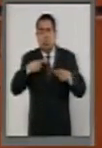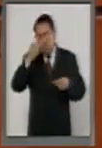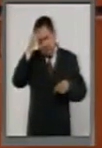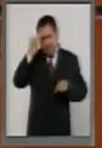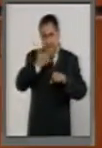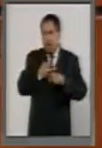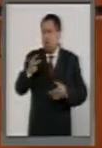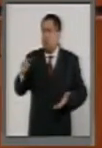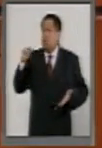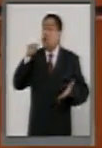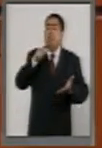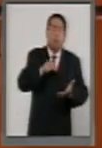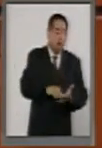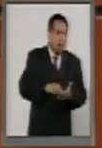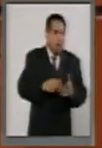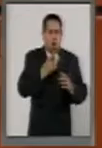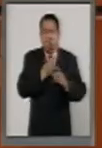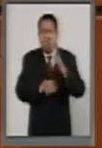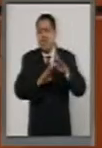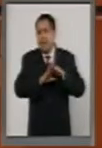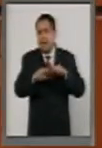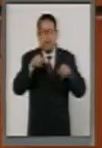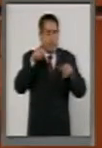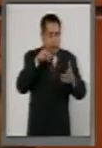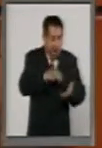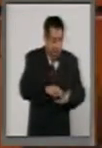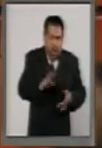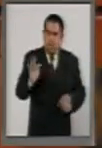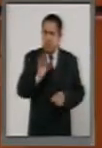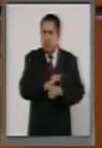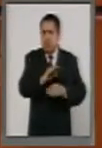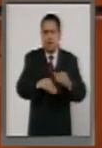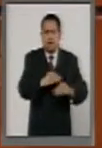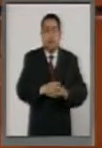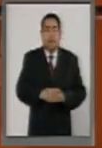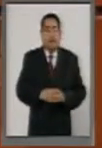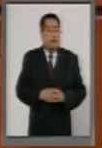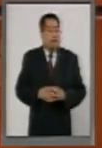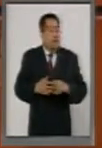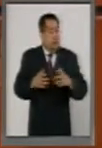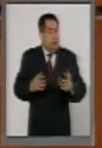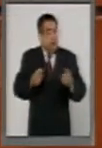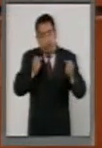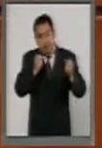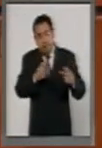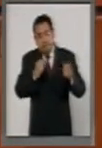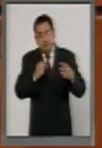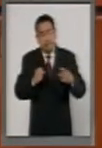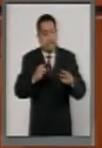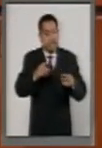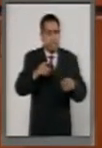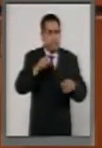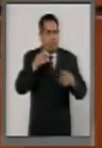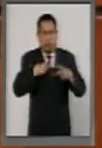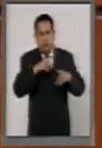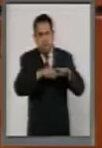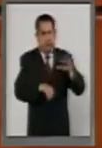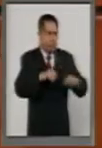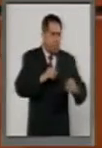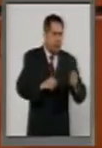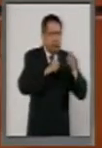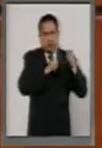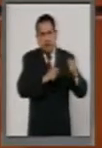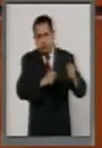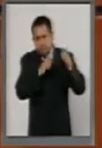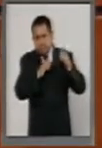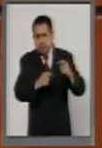extranjero o migrante que se encuentre en su territorio. Ante las numerosas deportaciones que se